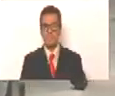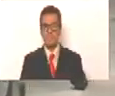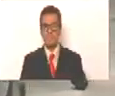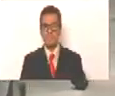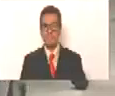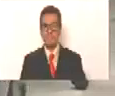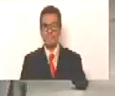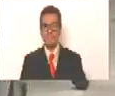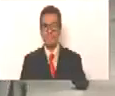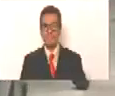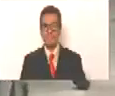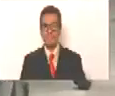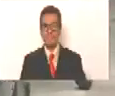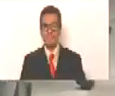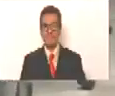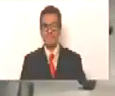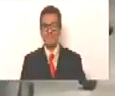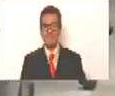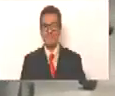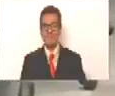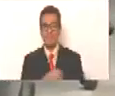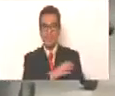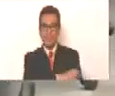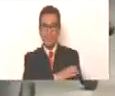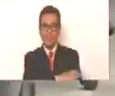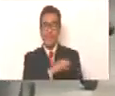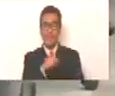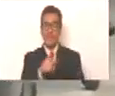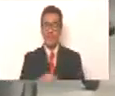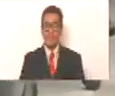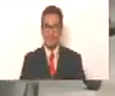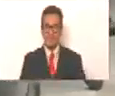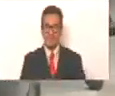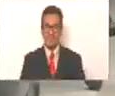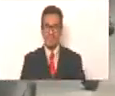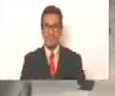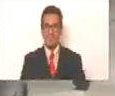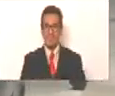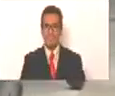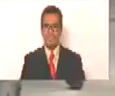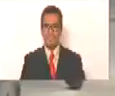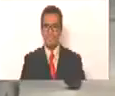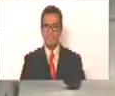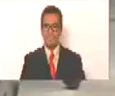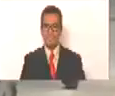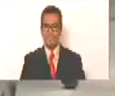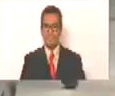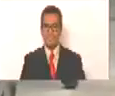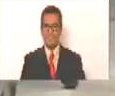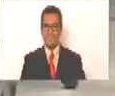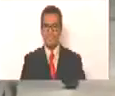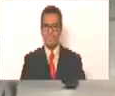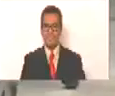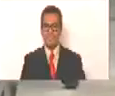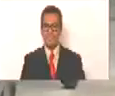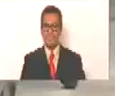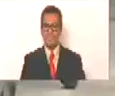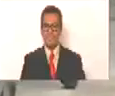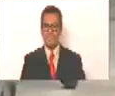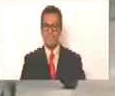ya tu oposición sumaca alijun, tasaka in yayasa. E guaraja, tasaka ina,